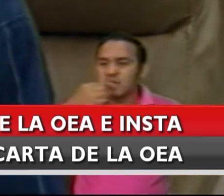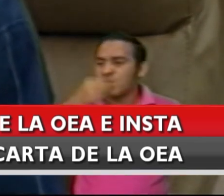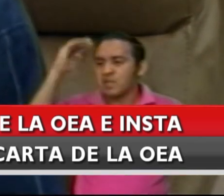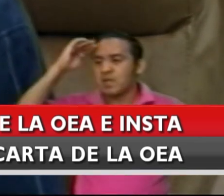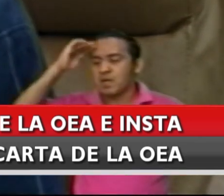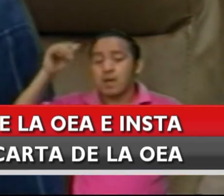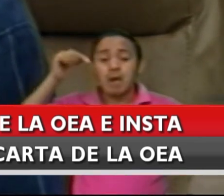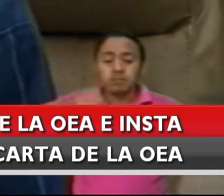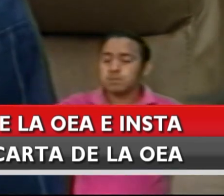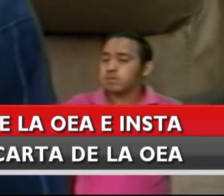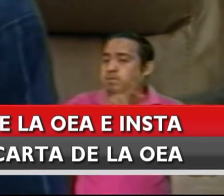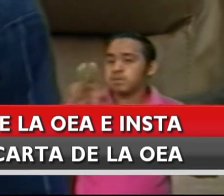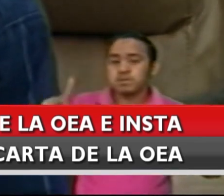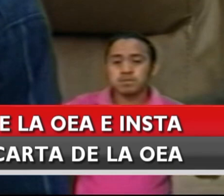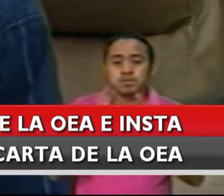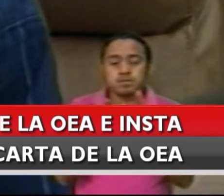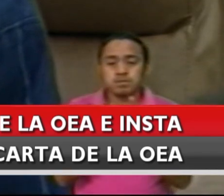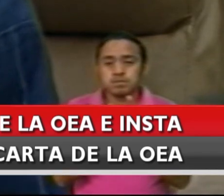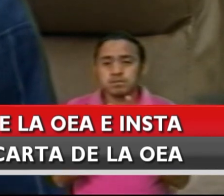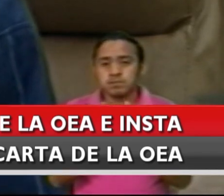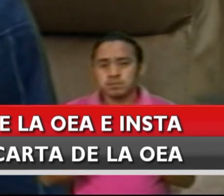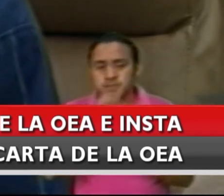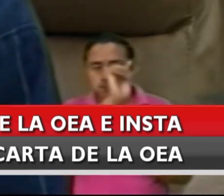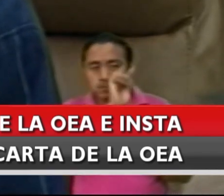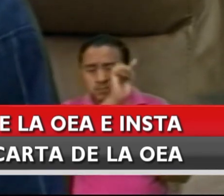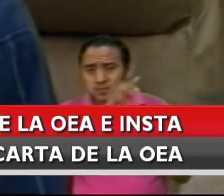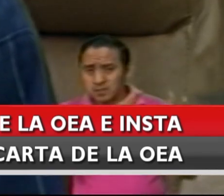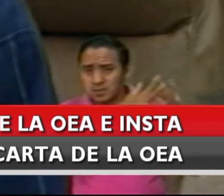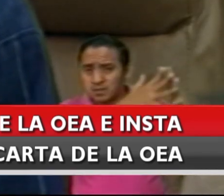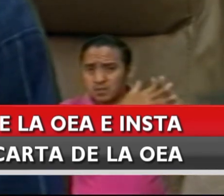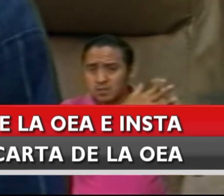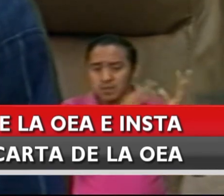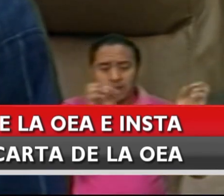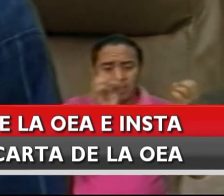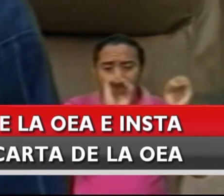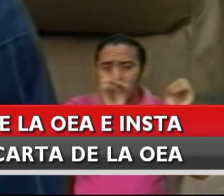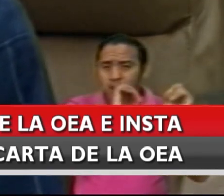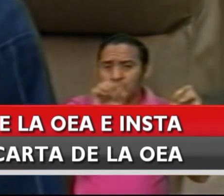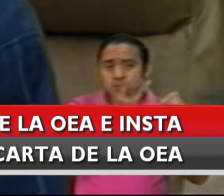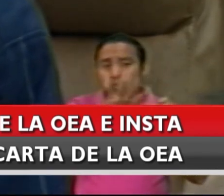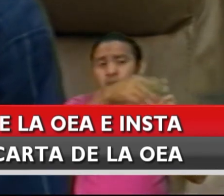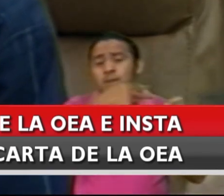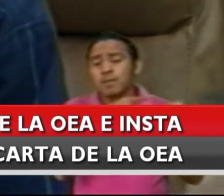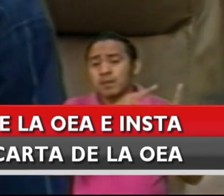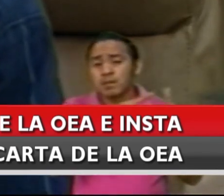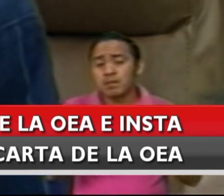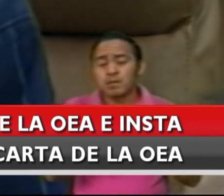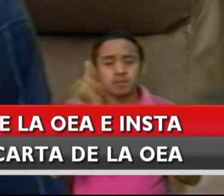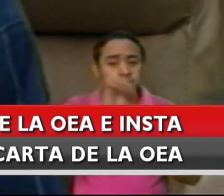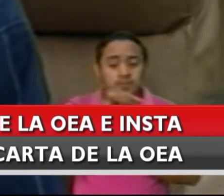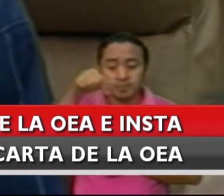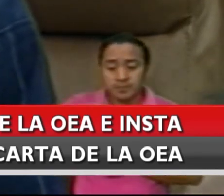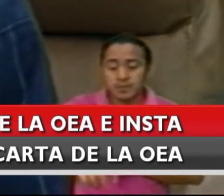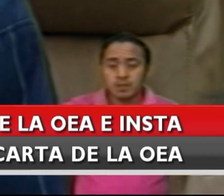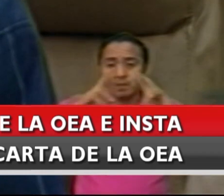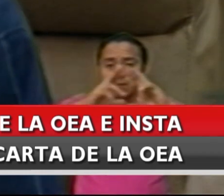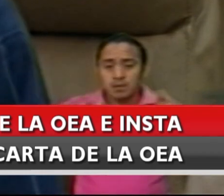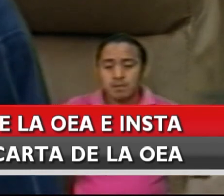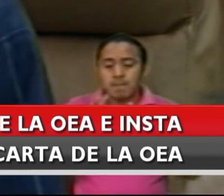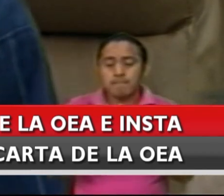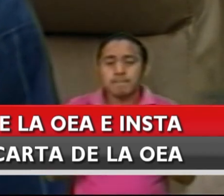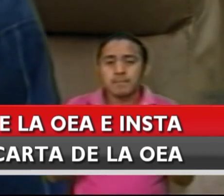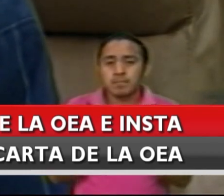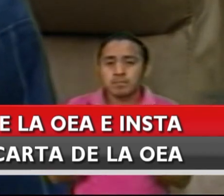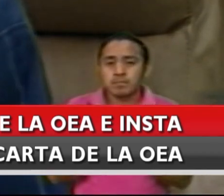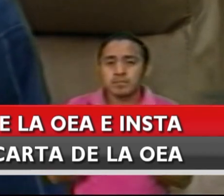el pueblo y no la potencia del norte ni sus peones y voceros. En Nicaragua el